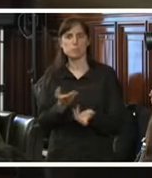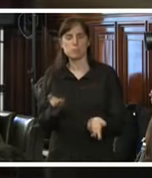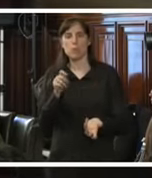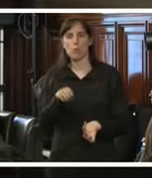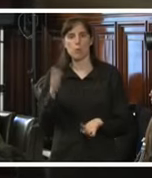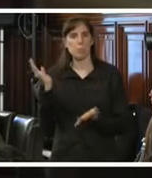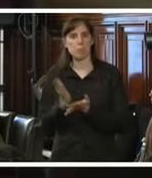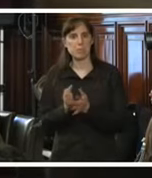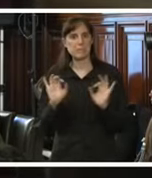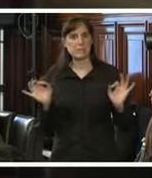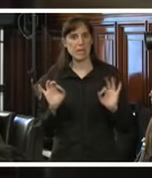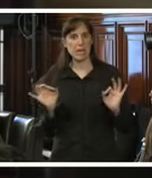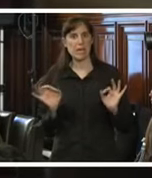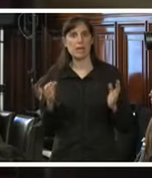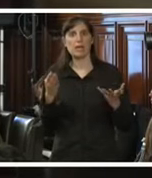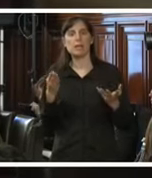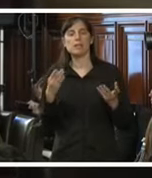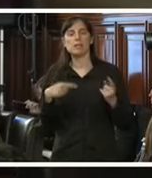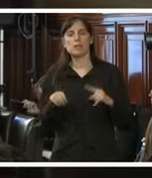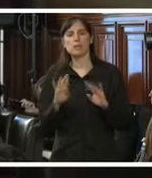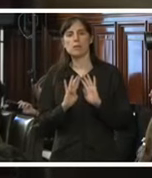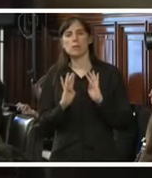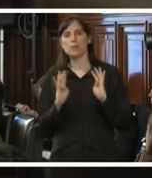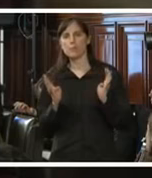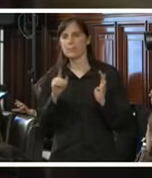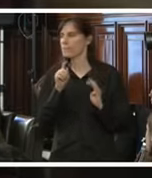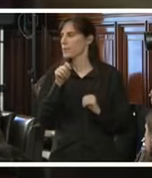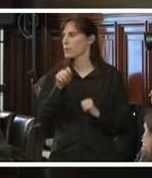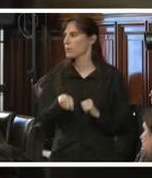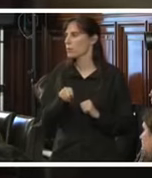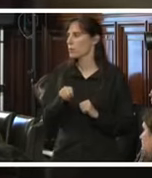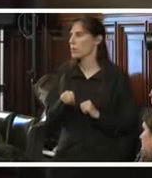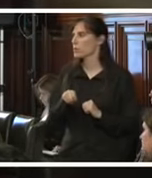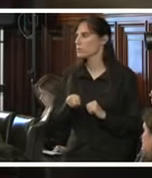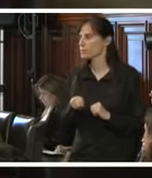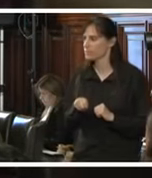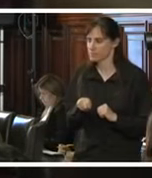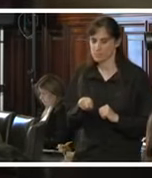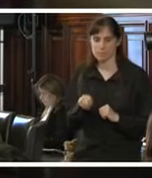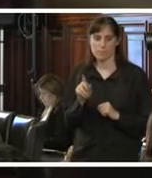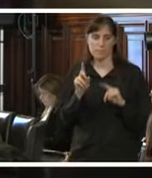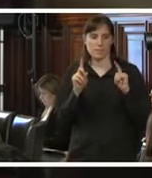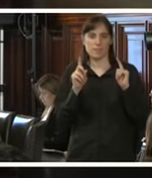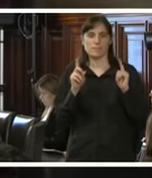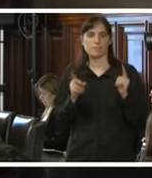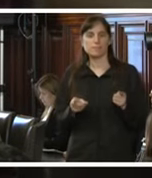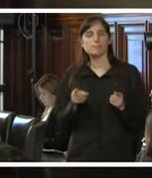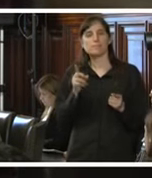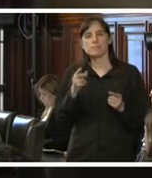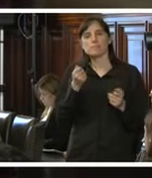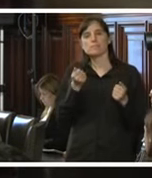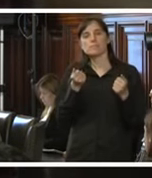Por otro lado, tenemos que entender también y ver que el jurado de enjuiciamiento de magistrados en ese sentido, aplica